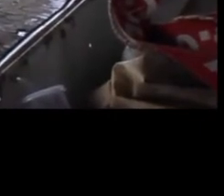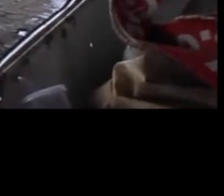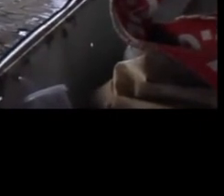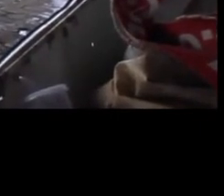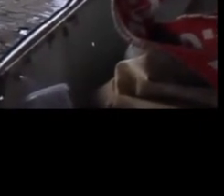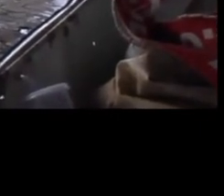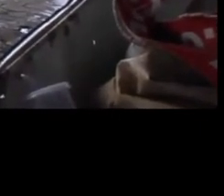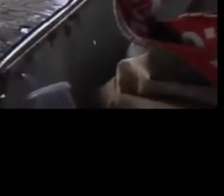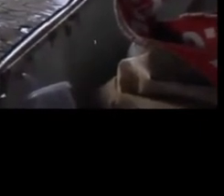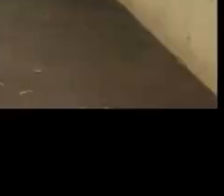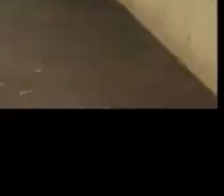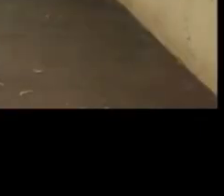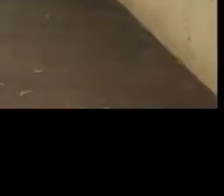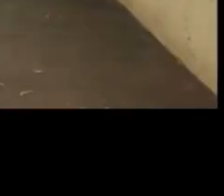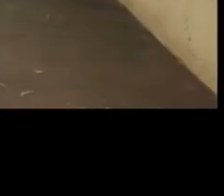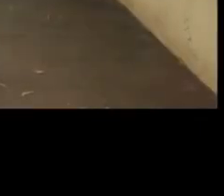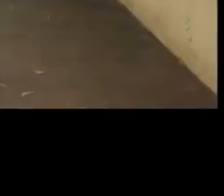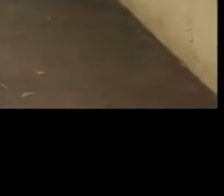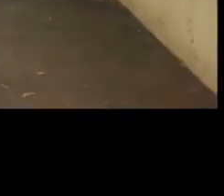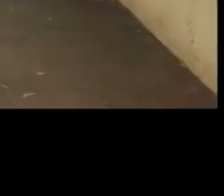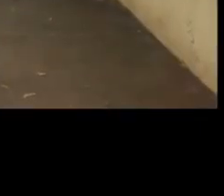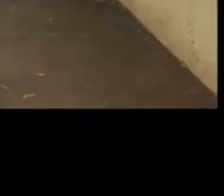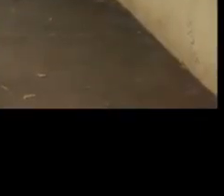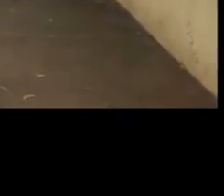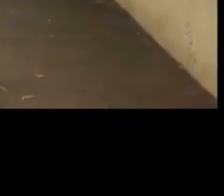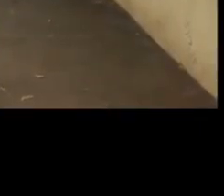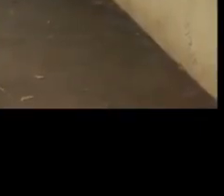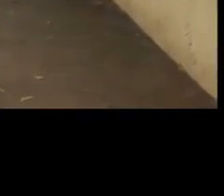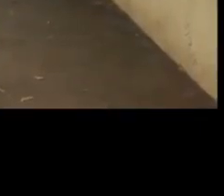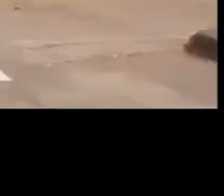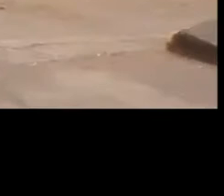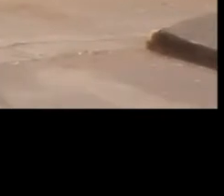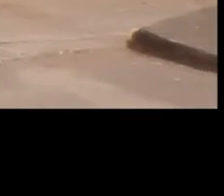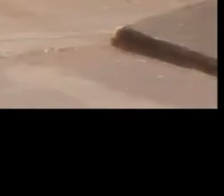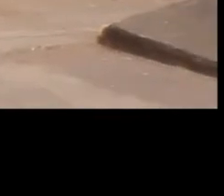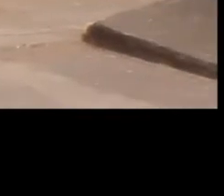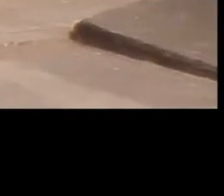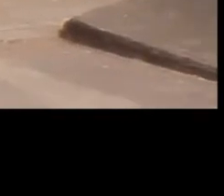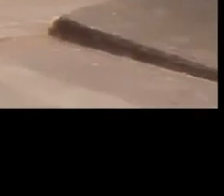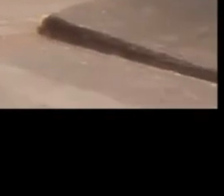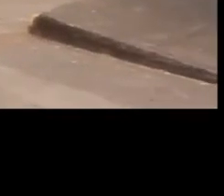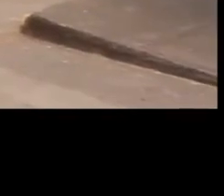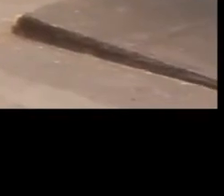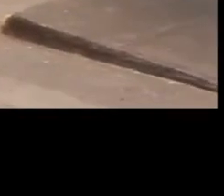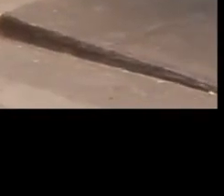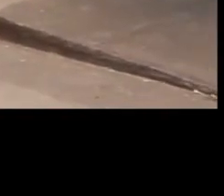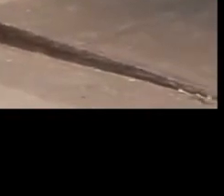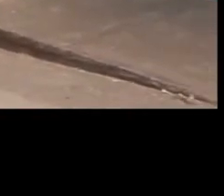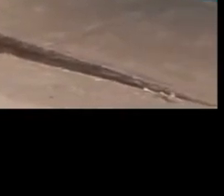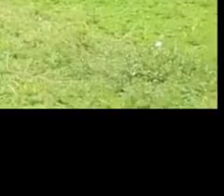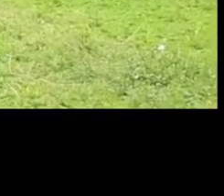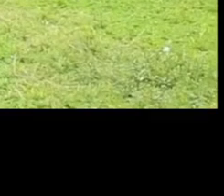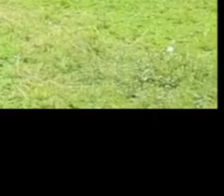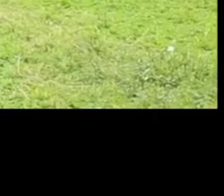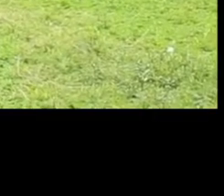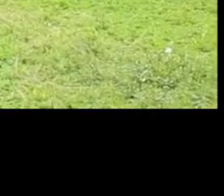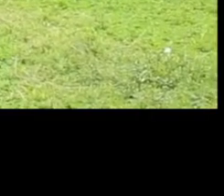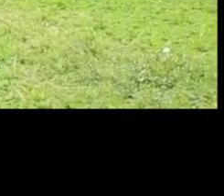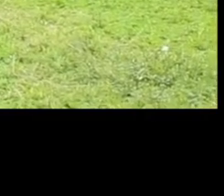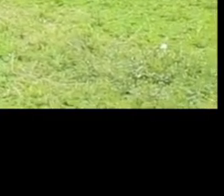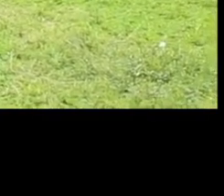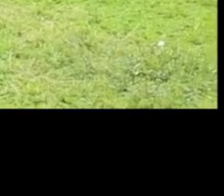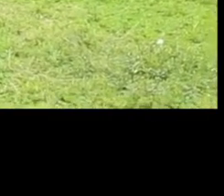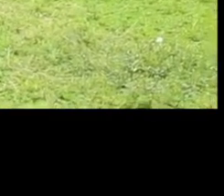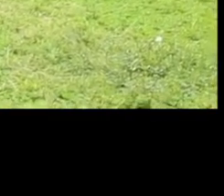Tierra surtía, las pestes huían, el cielo era para mí.